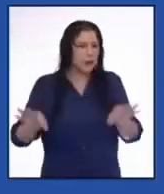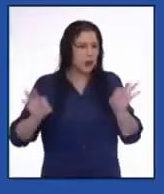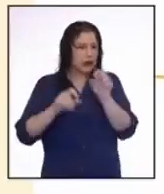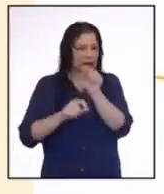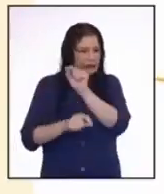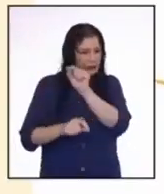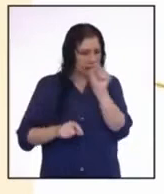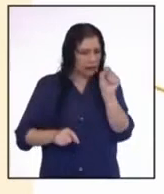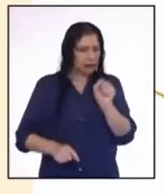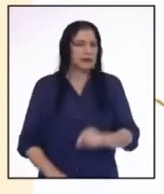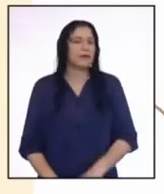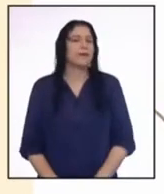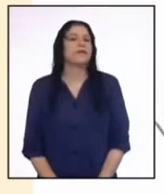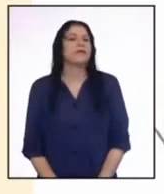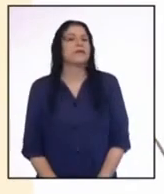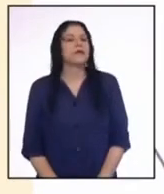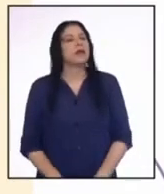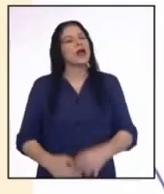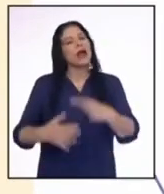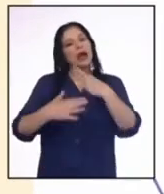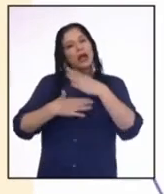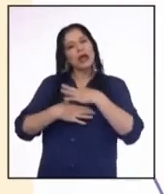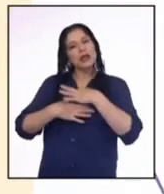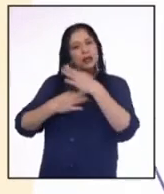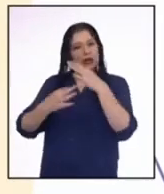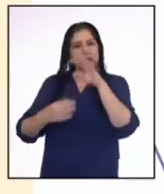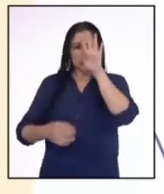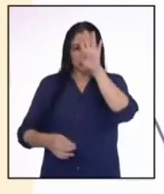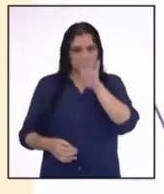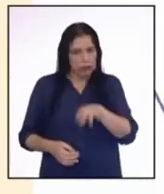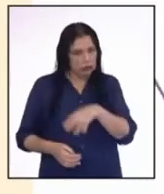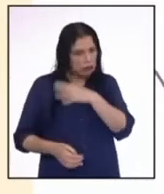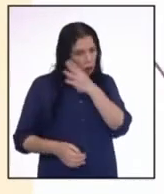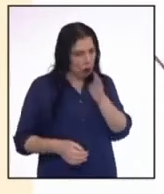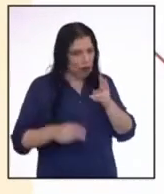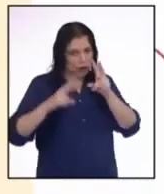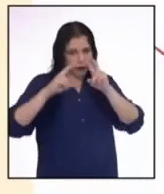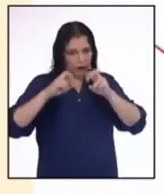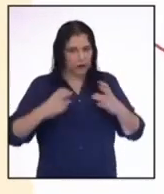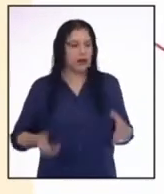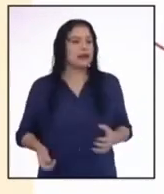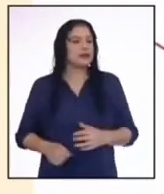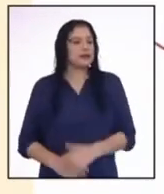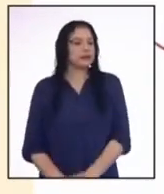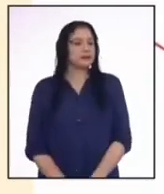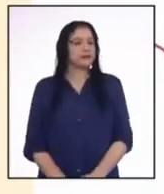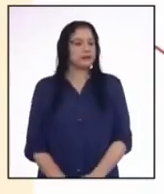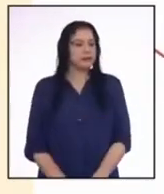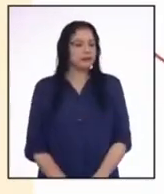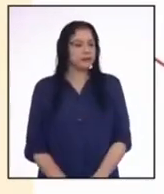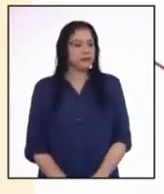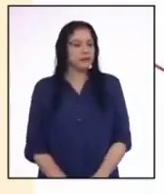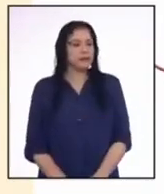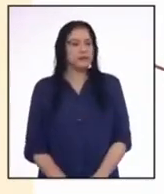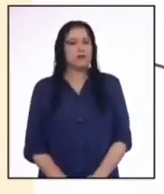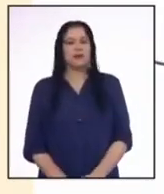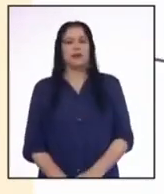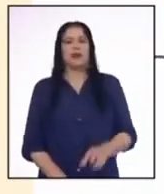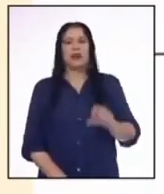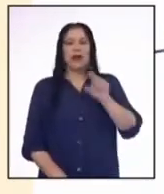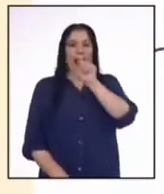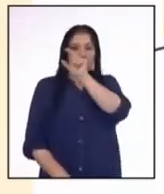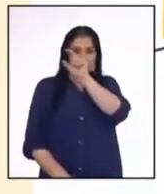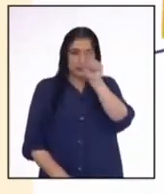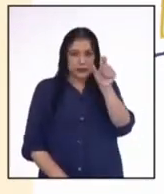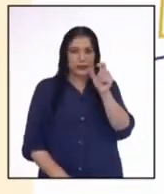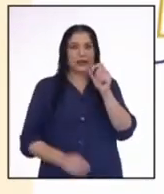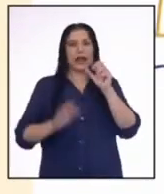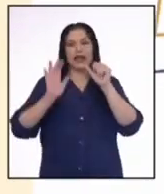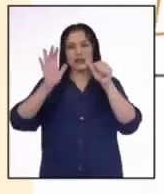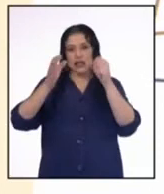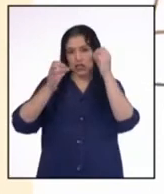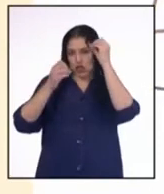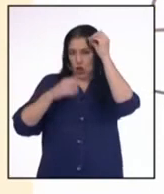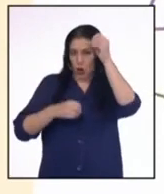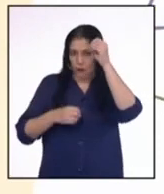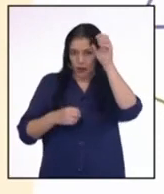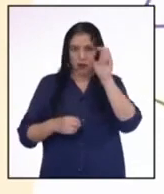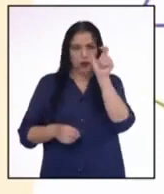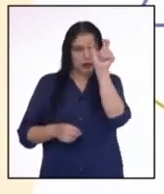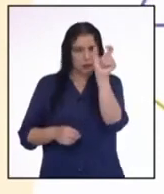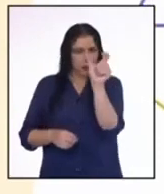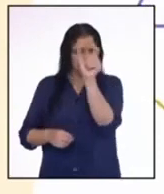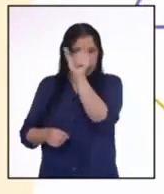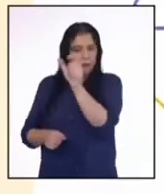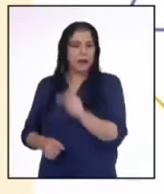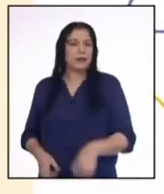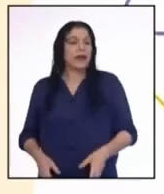relevantes. Interesante ese cuadro de análisis. En la horizontal van las 6 opiniones de los especialistas y de las